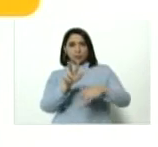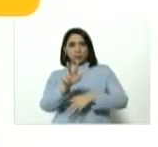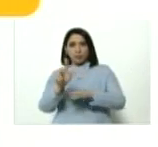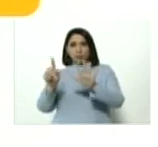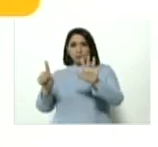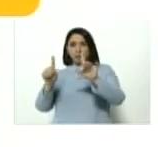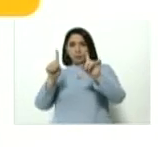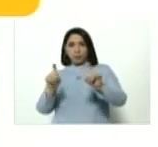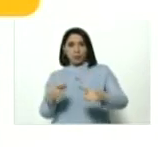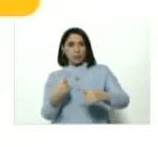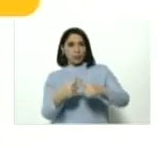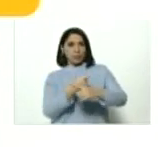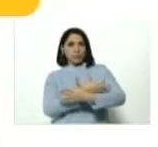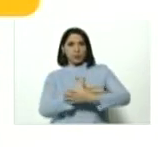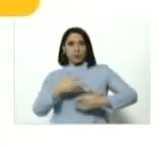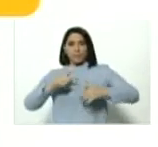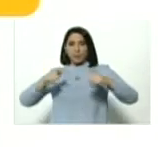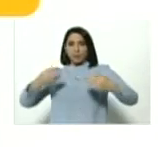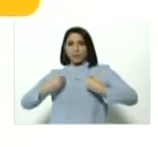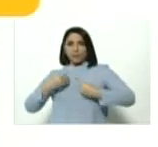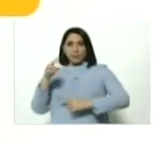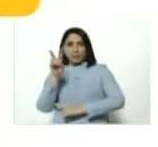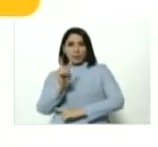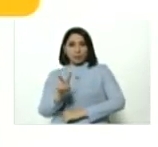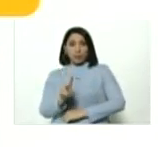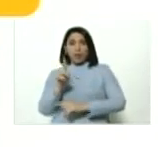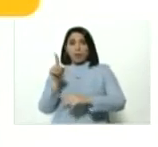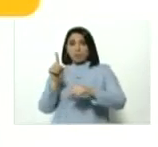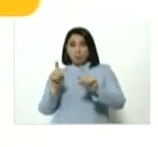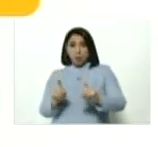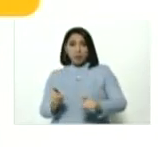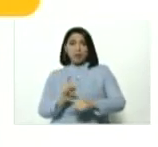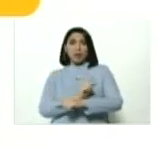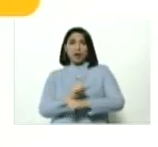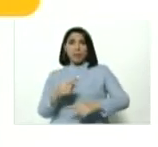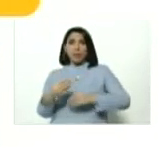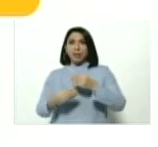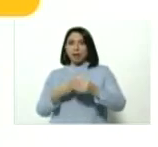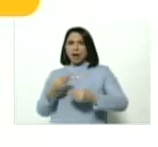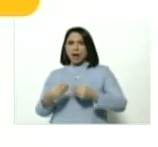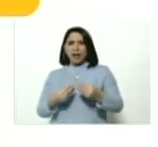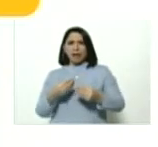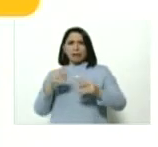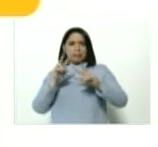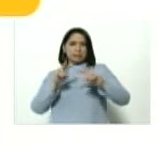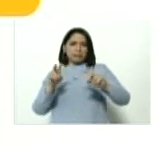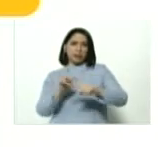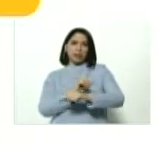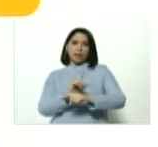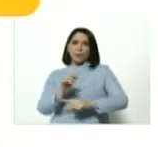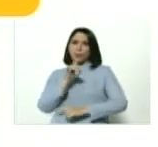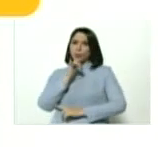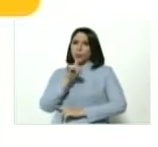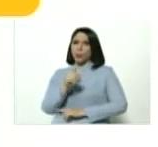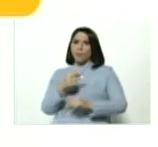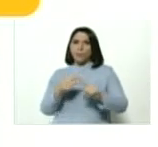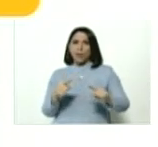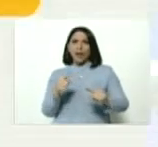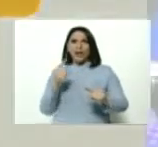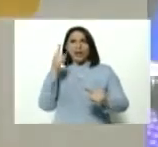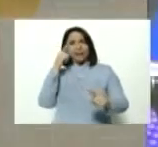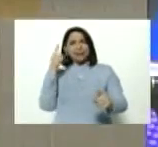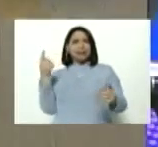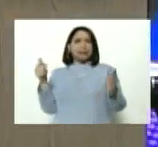35.936 pruebas por millón de habitantes. Pruebas rápidas que nos permiten medir inmunoglobulina M para infección